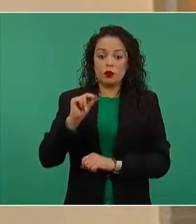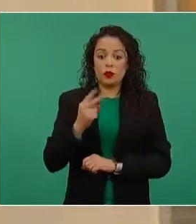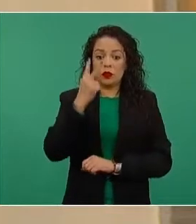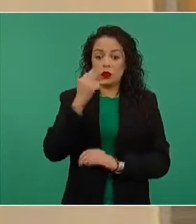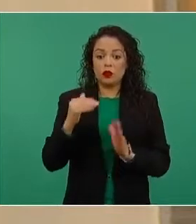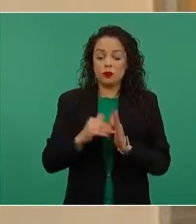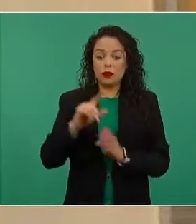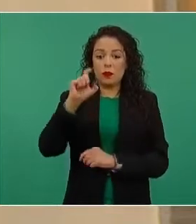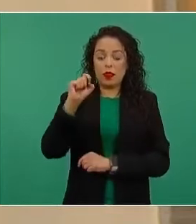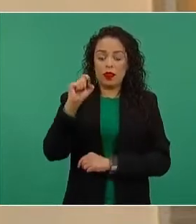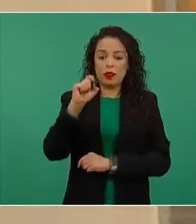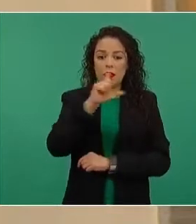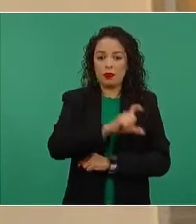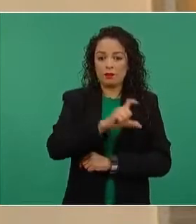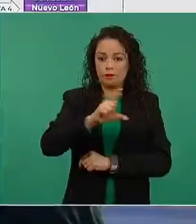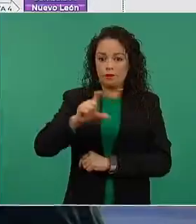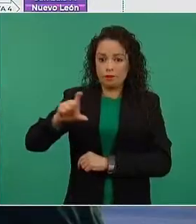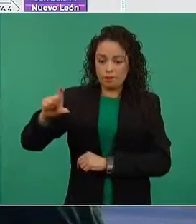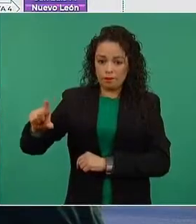3.482.020 dosis.